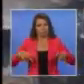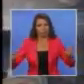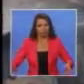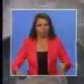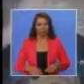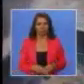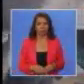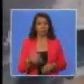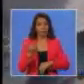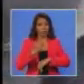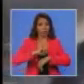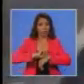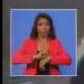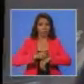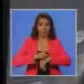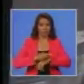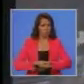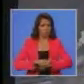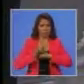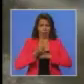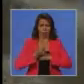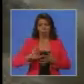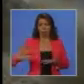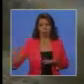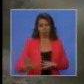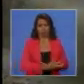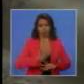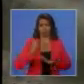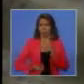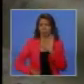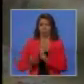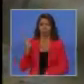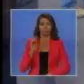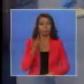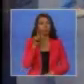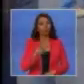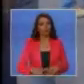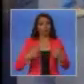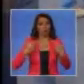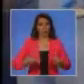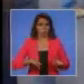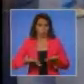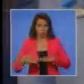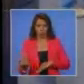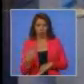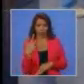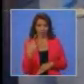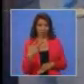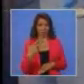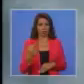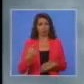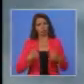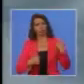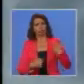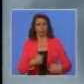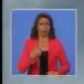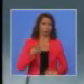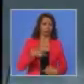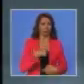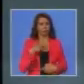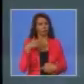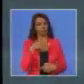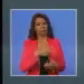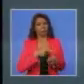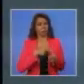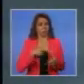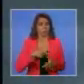menos de 10 minutos los asaltantes se alejaron del lugar y dejaron un guardia muerto y otros tres heridos que fueron trasladados en las últimas